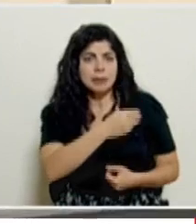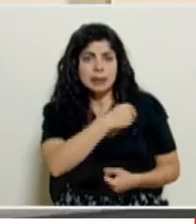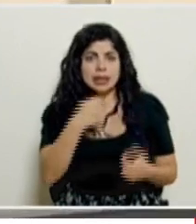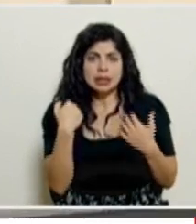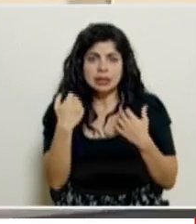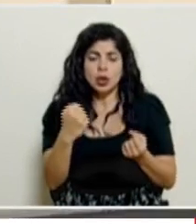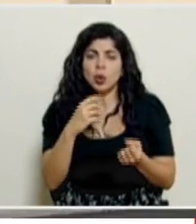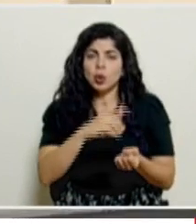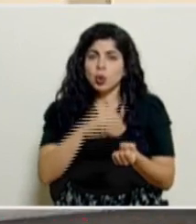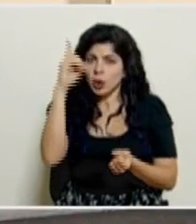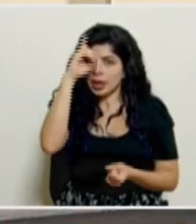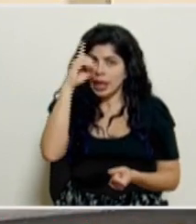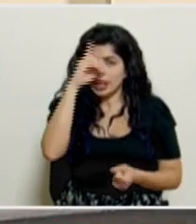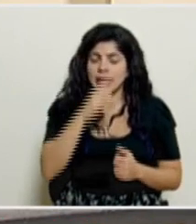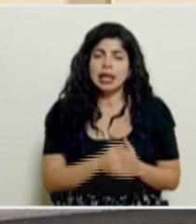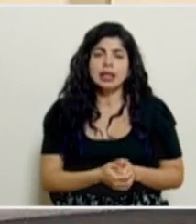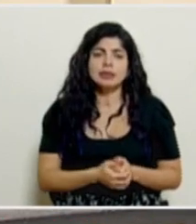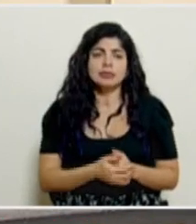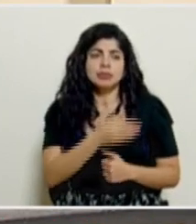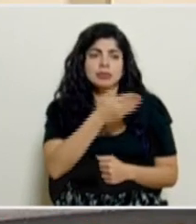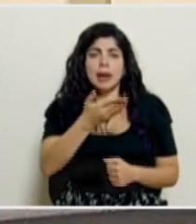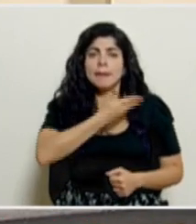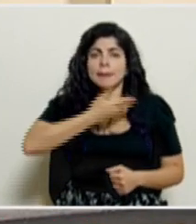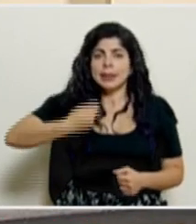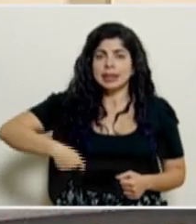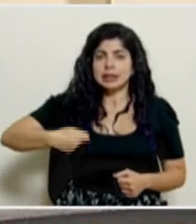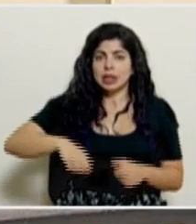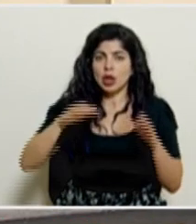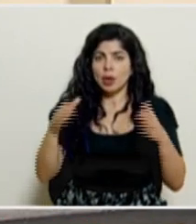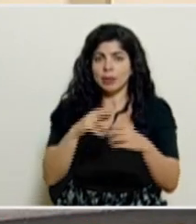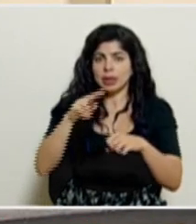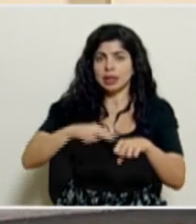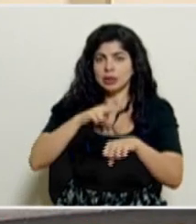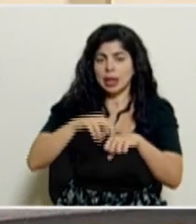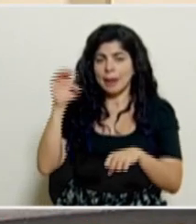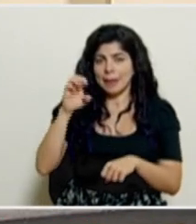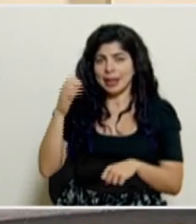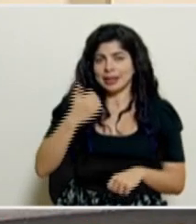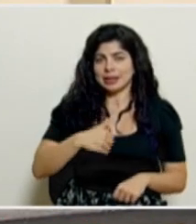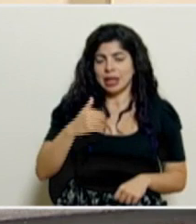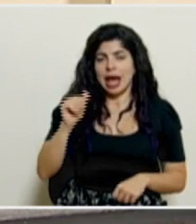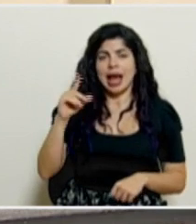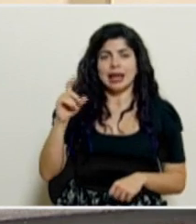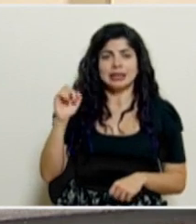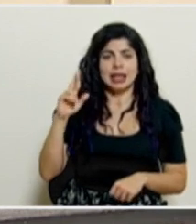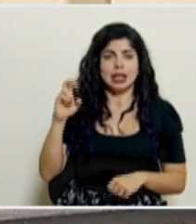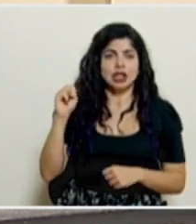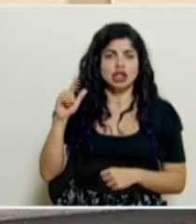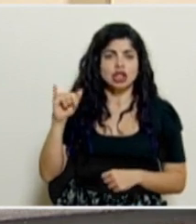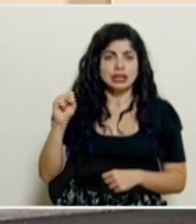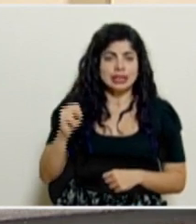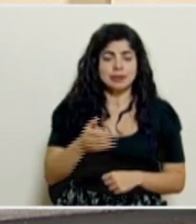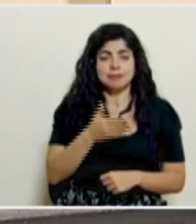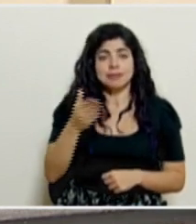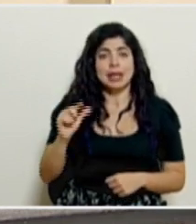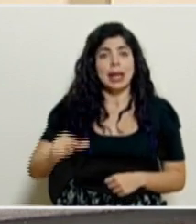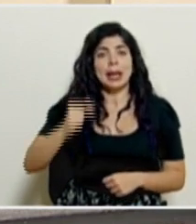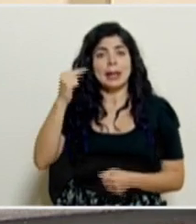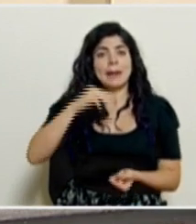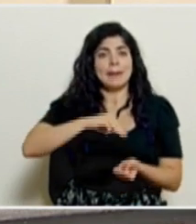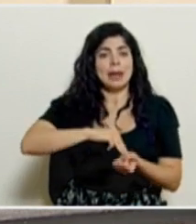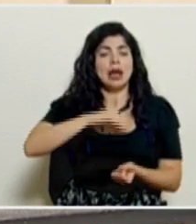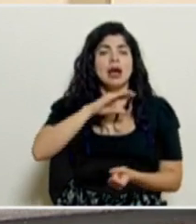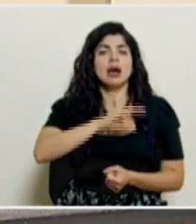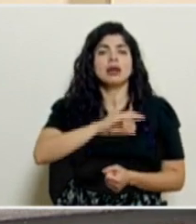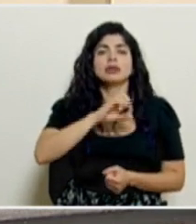de Salud, el doctor Daniel Salas, del presidente de la Comisión Nacional de Emergencias, el señor Alexander Solís, del gerente médico de